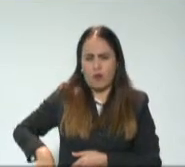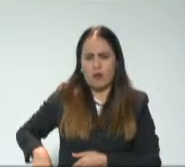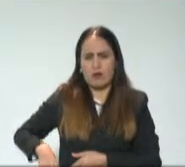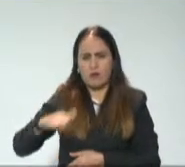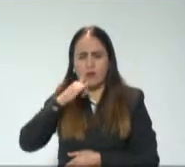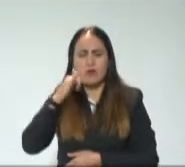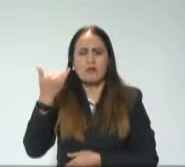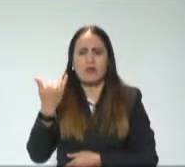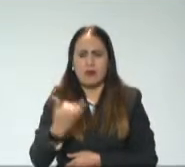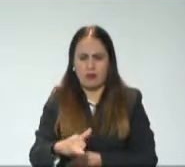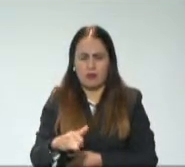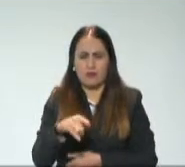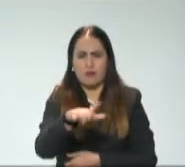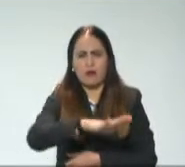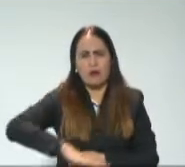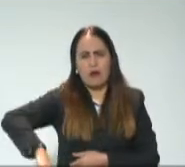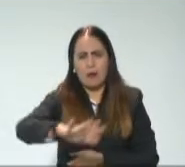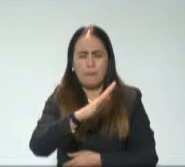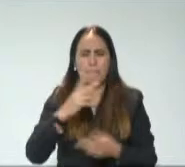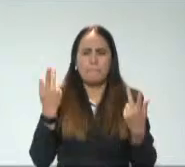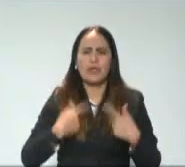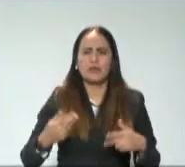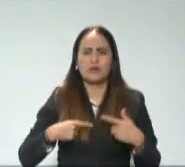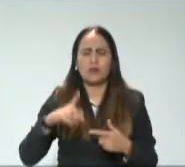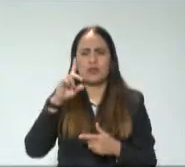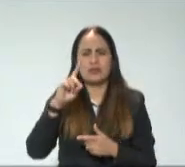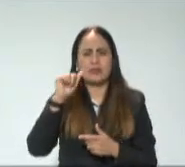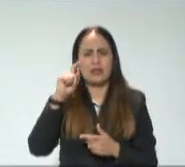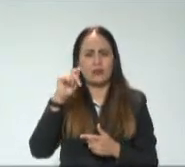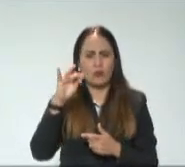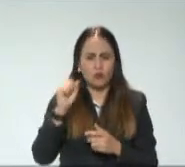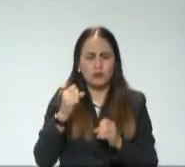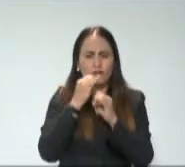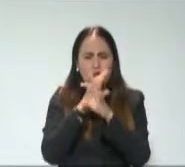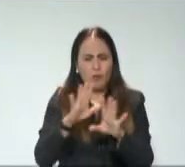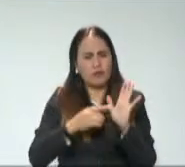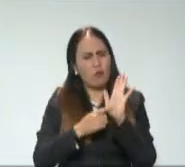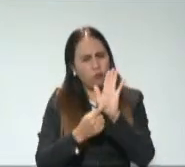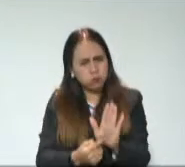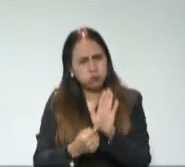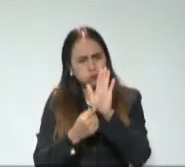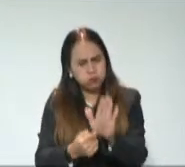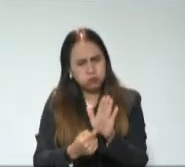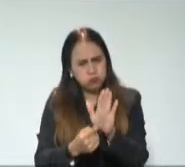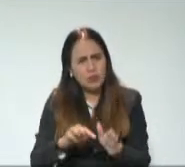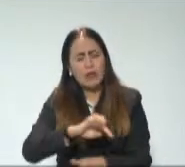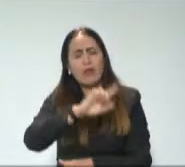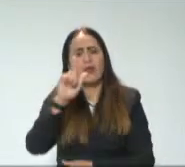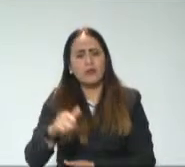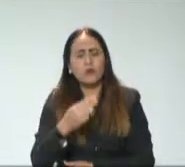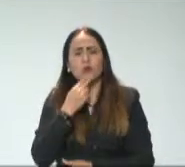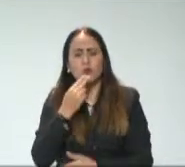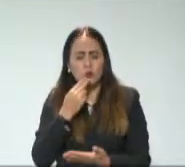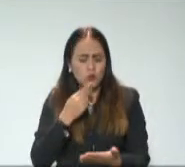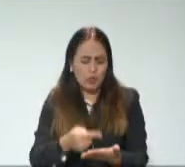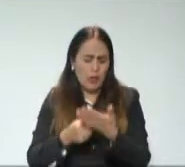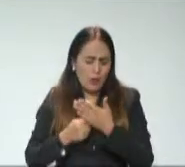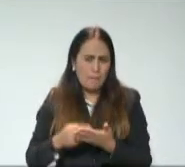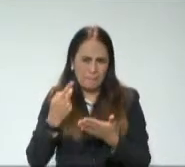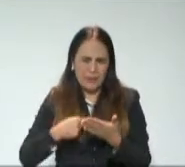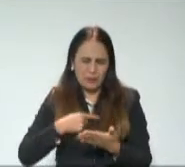de proporcionar información y datos que puedan ser eh utilizados de manera constructiva por la